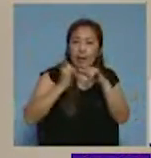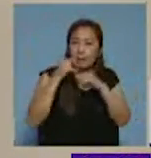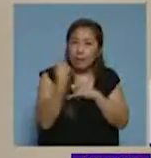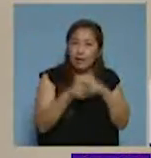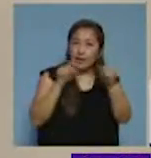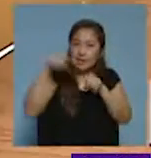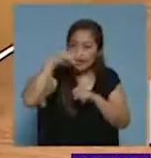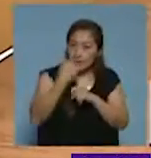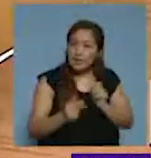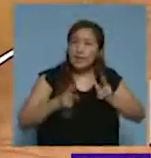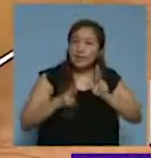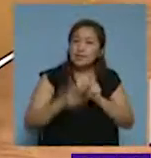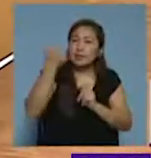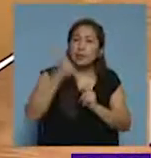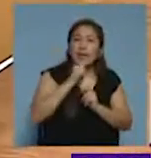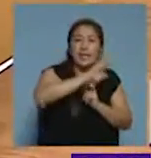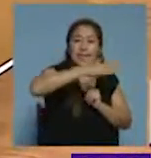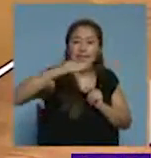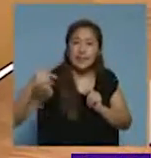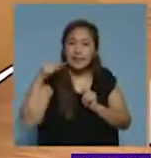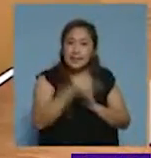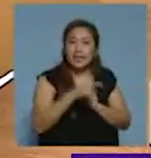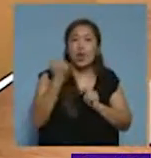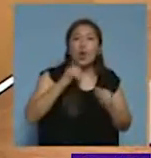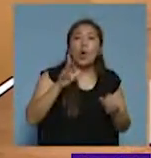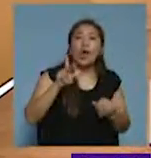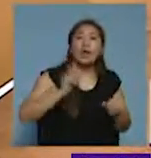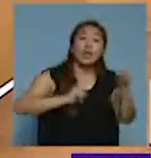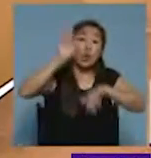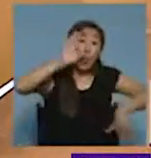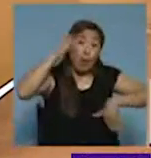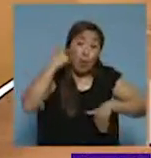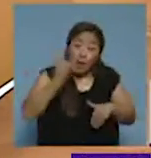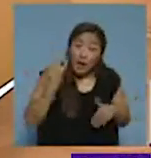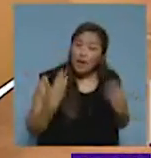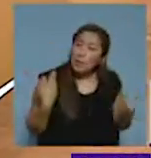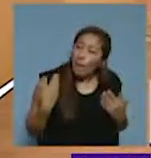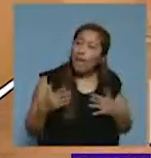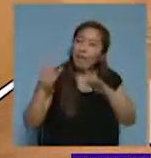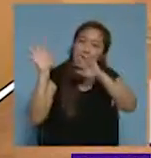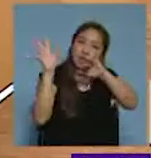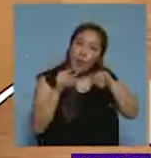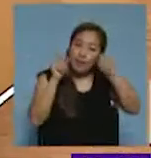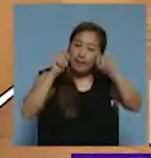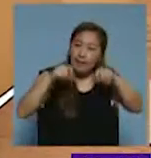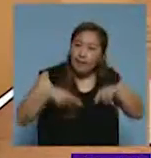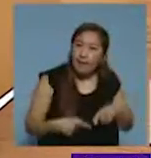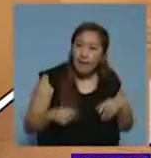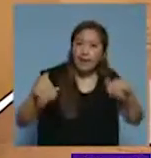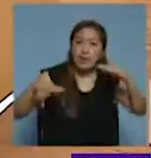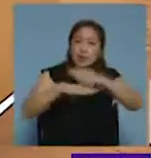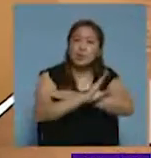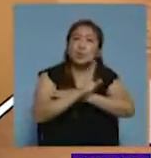manifestando de que ha habido una crecida en el río grande y la que ahora toma agua acá también hay hay posibilidades de crecidas por la ruta